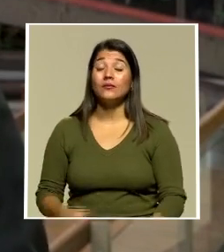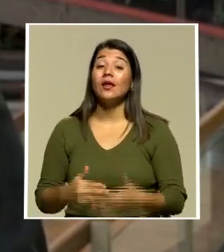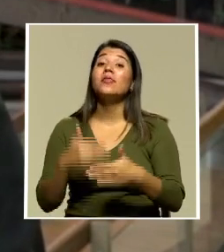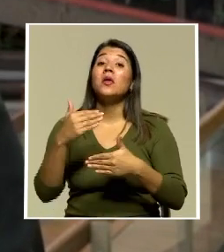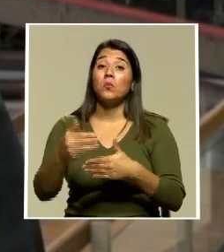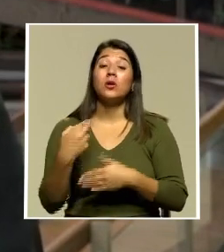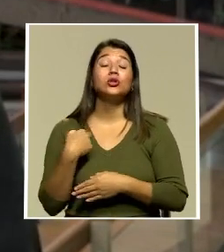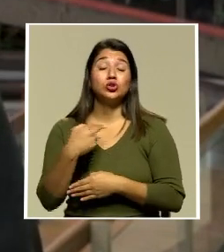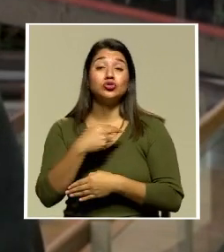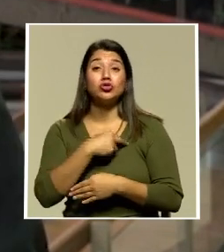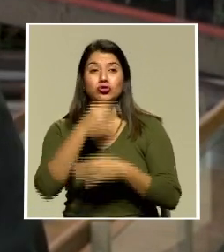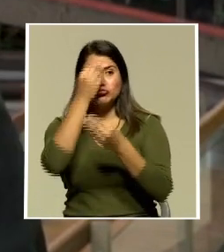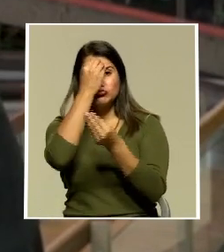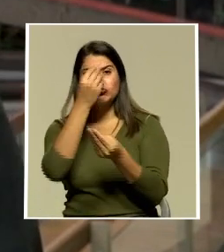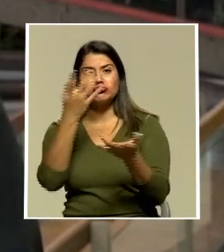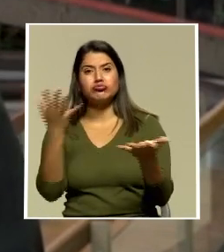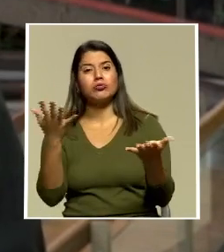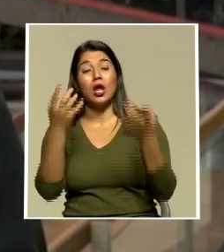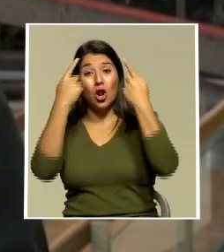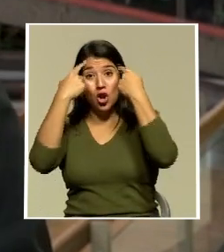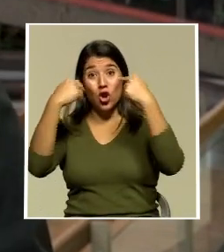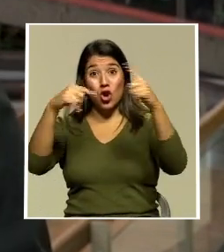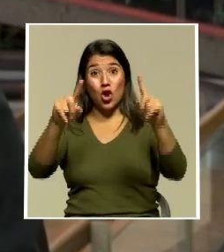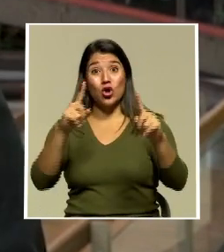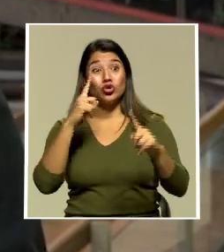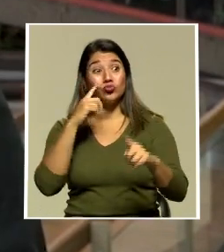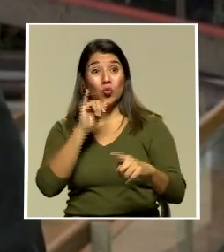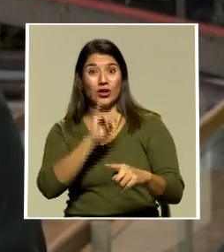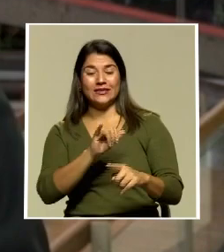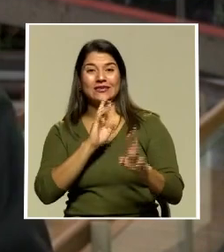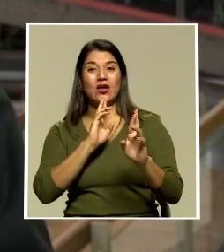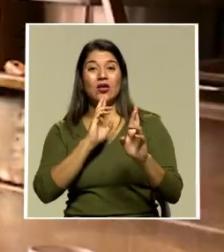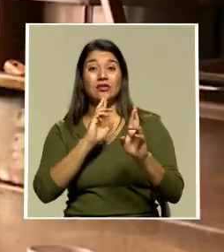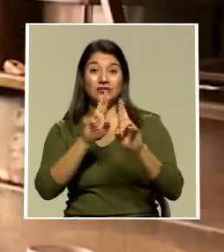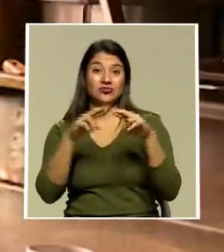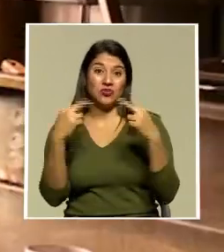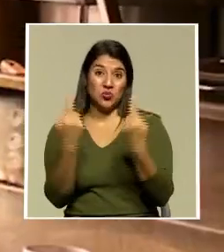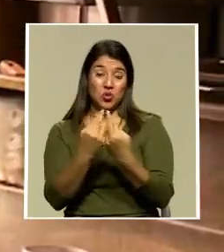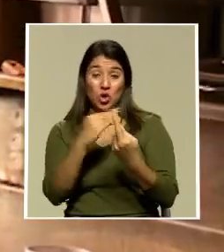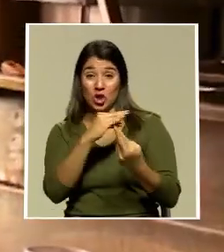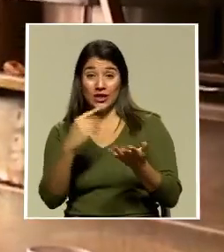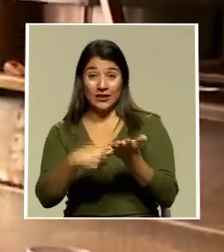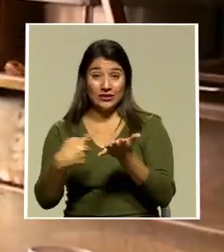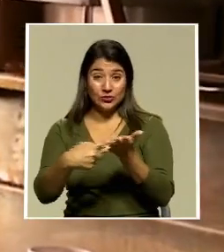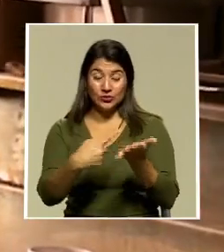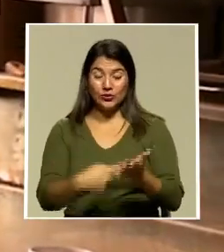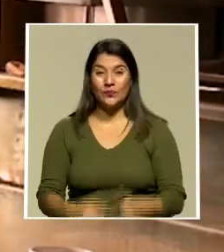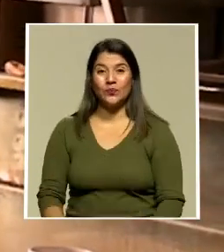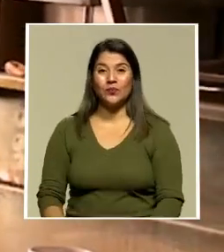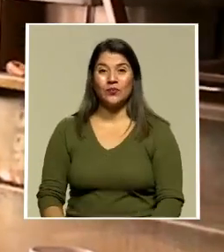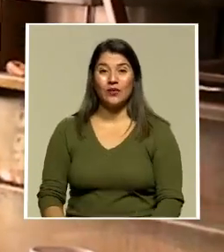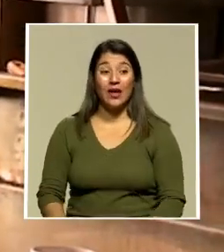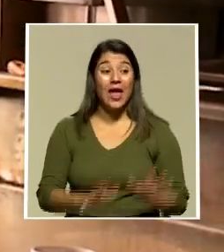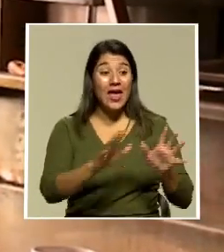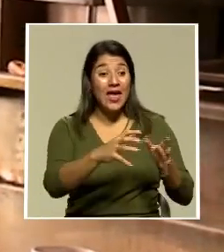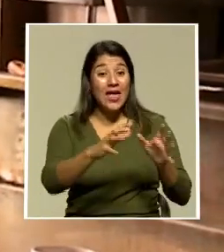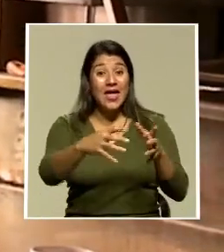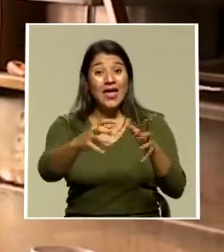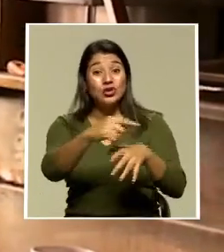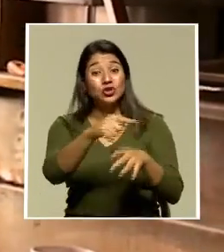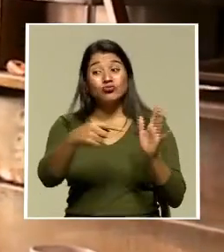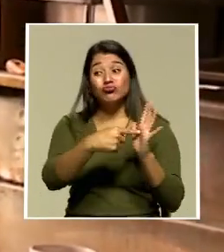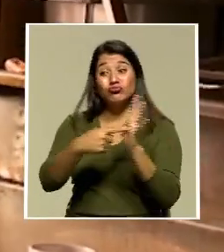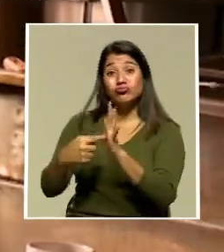dando a conocer los resultados de este trabajo y de estas conversaciones. Los sectores presentaron al menos